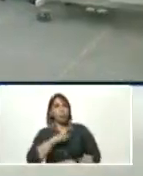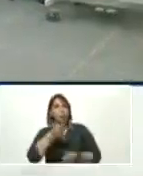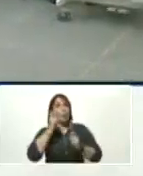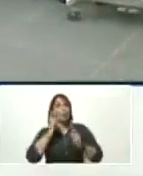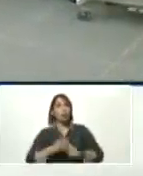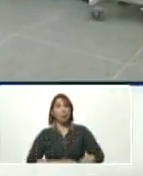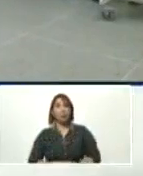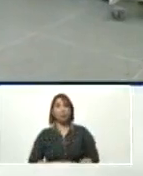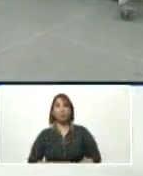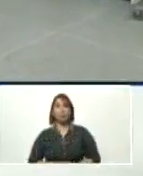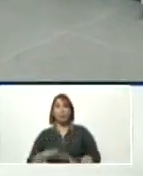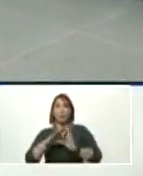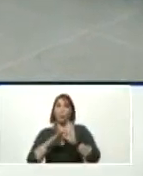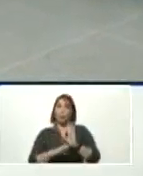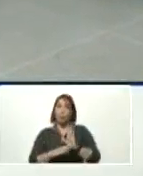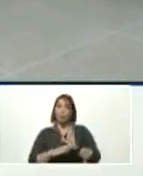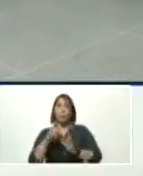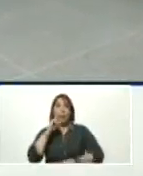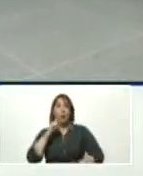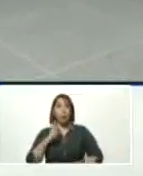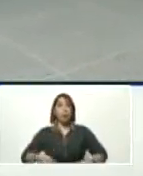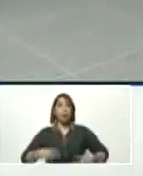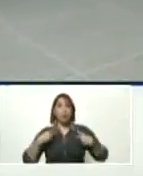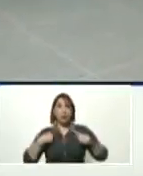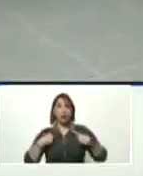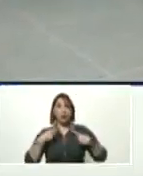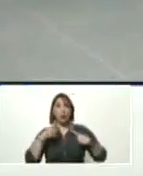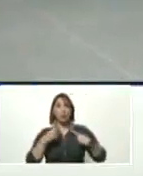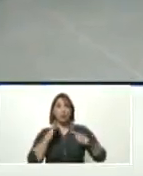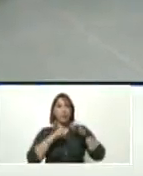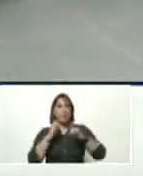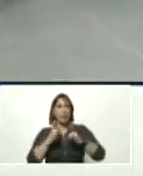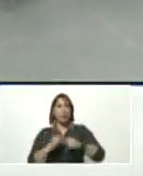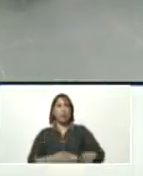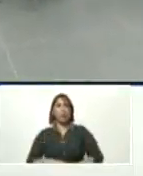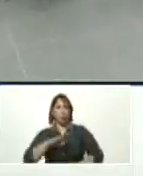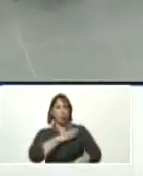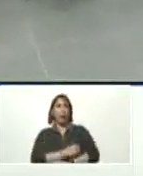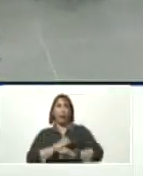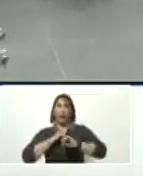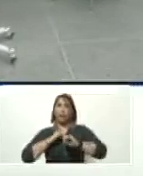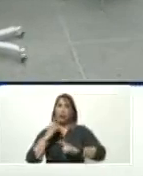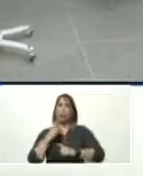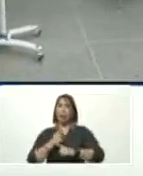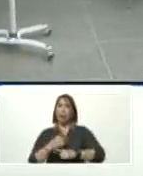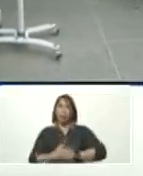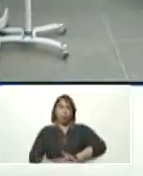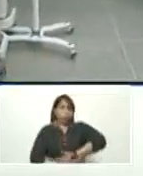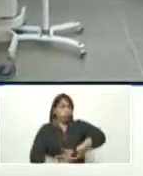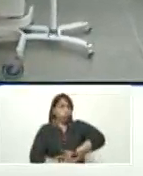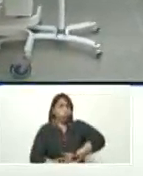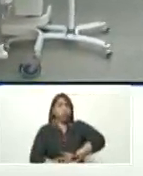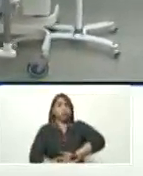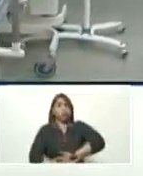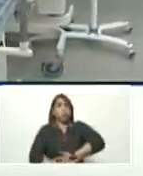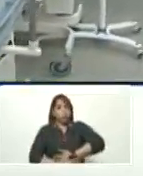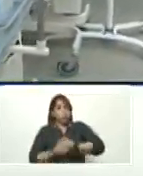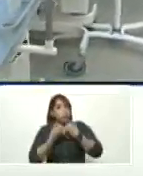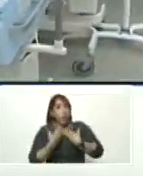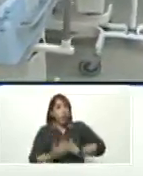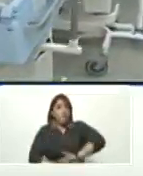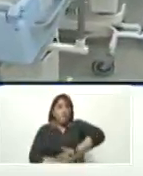en el curso de parto humanizado. Esos muchachitos vienen fuertes, que ponerle la mano, agarrarlo bien,